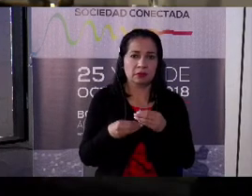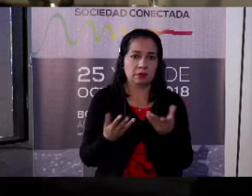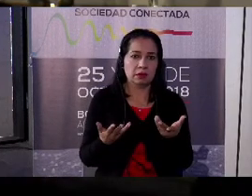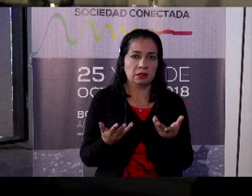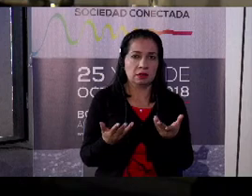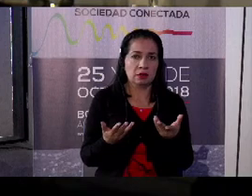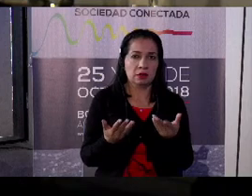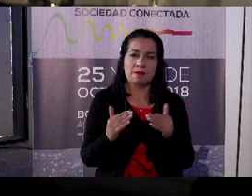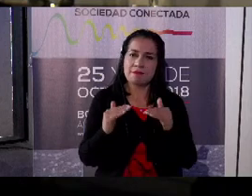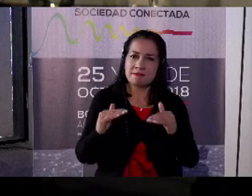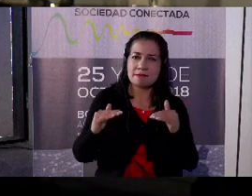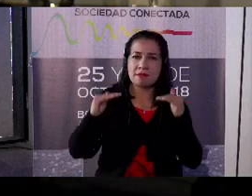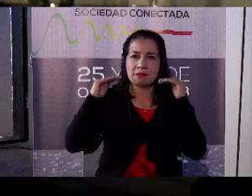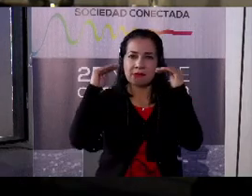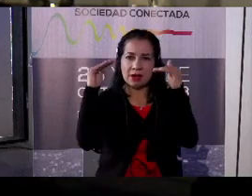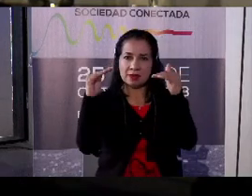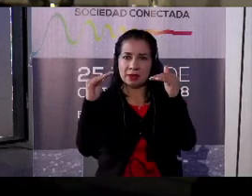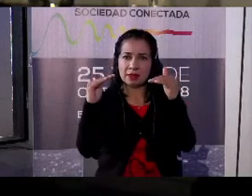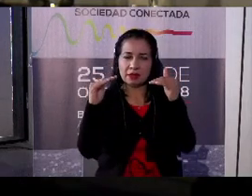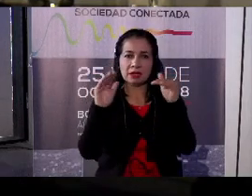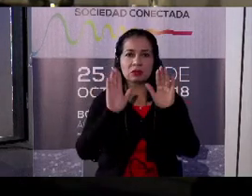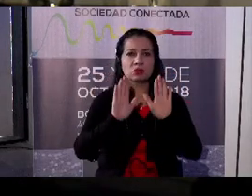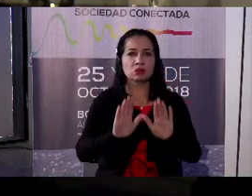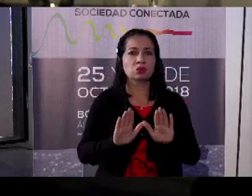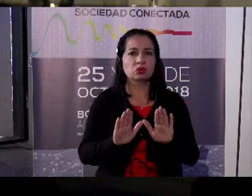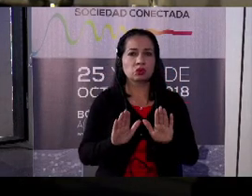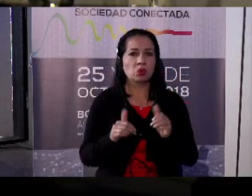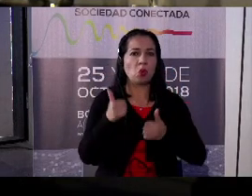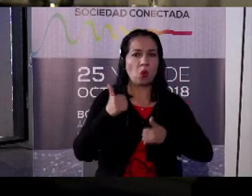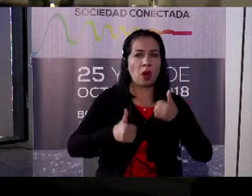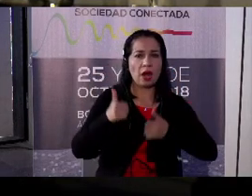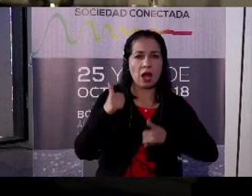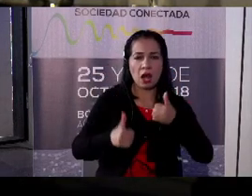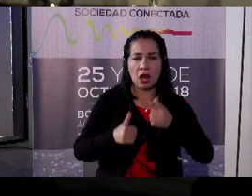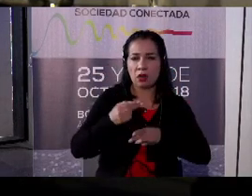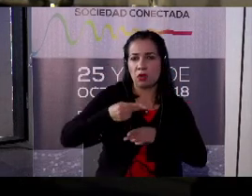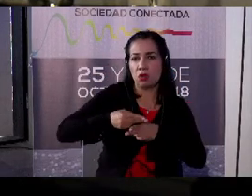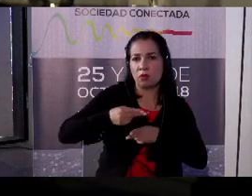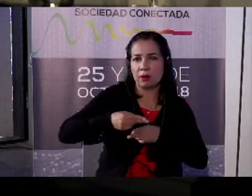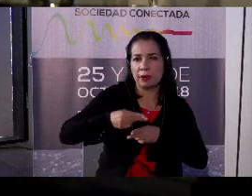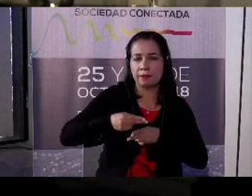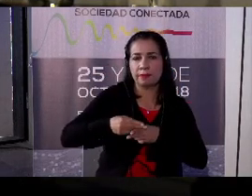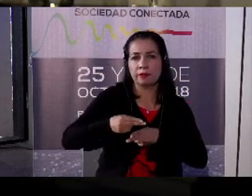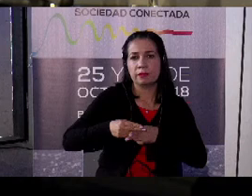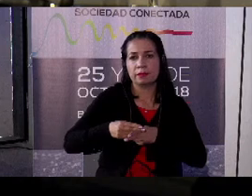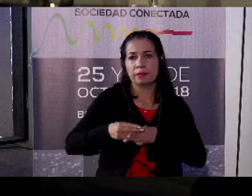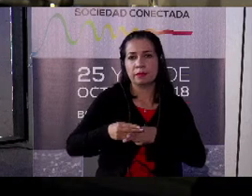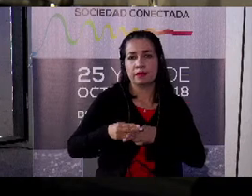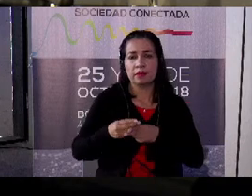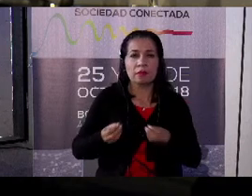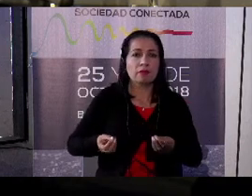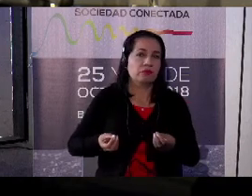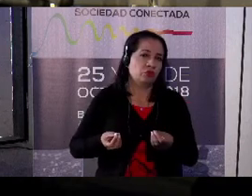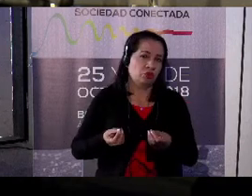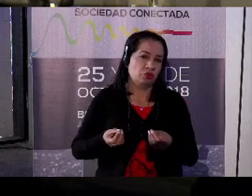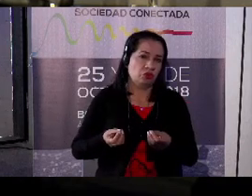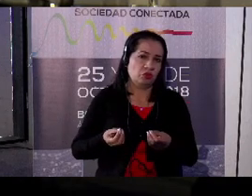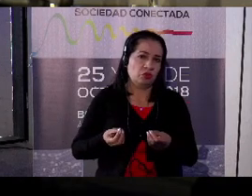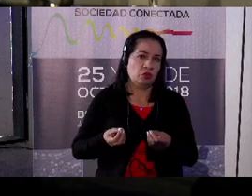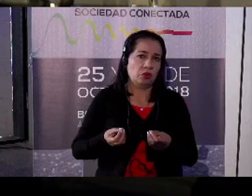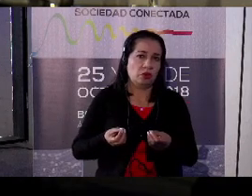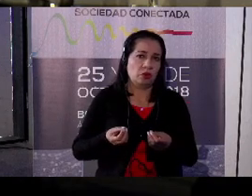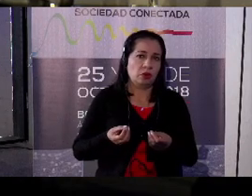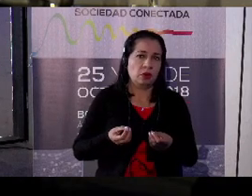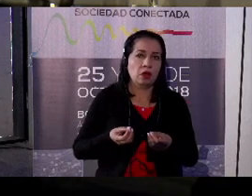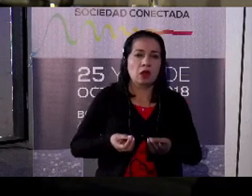margen más alta es lo que denominamos el proveedor de servicios